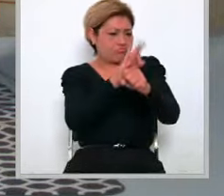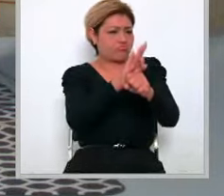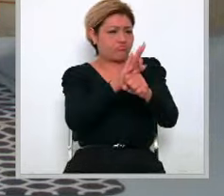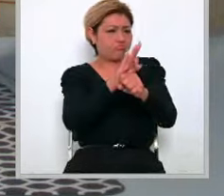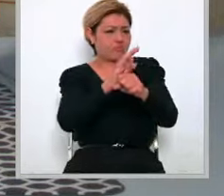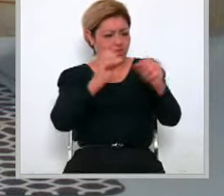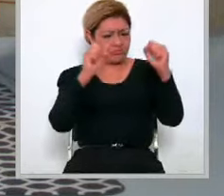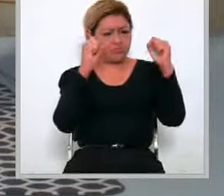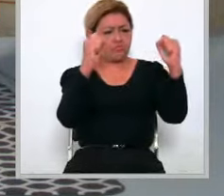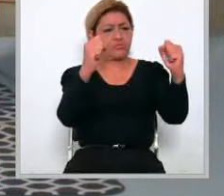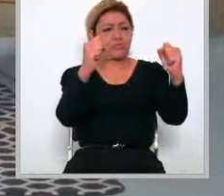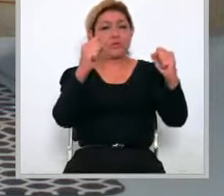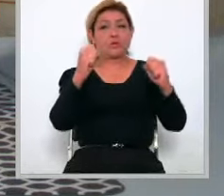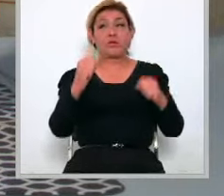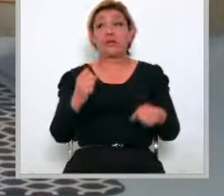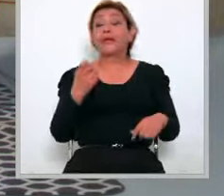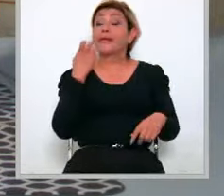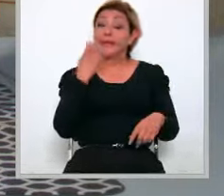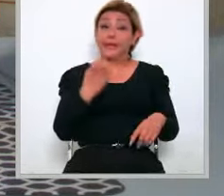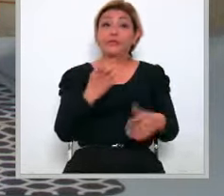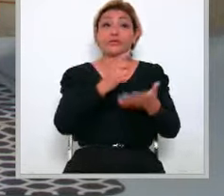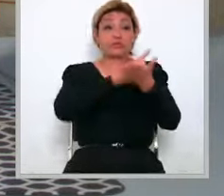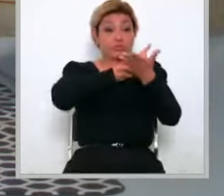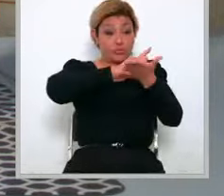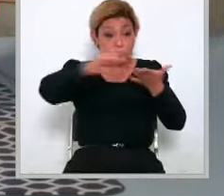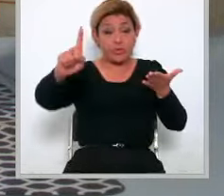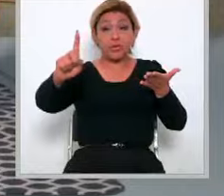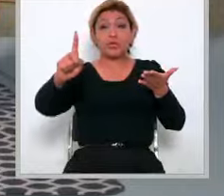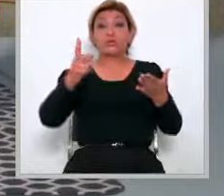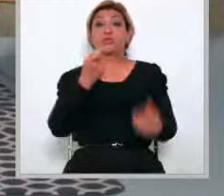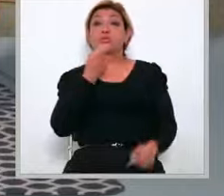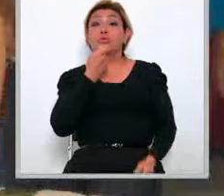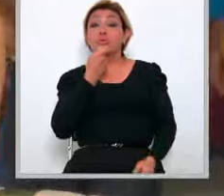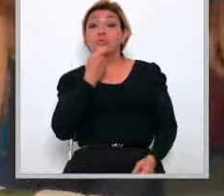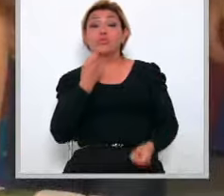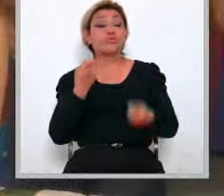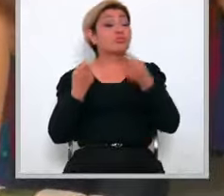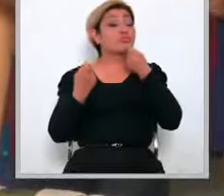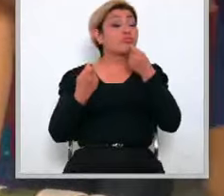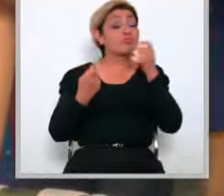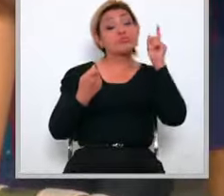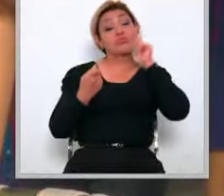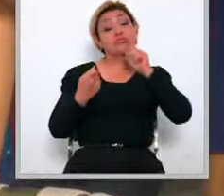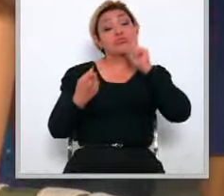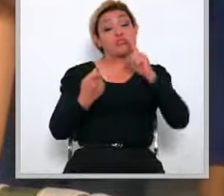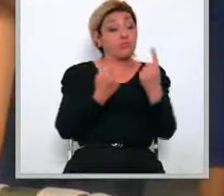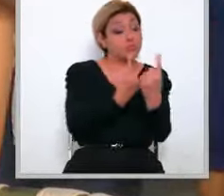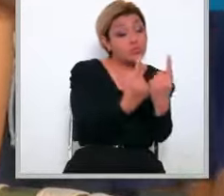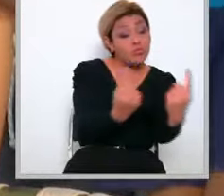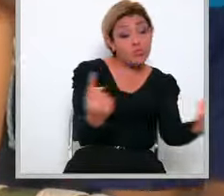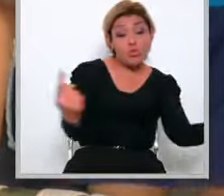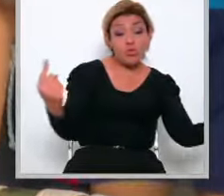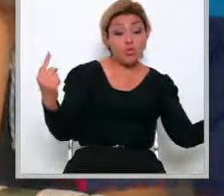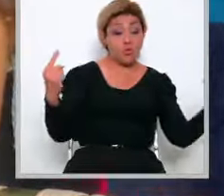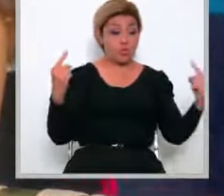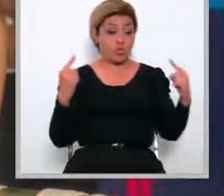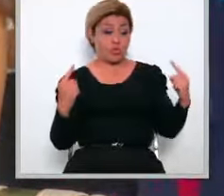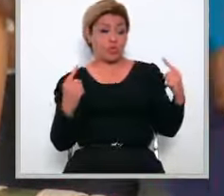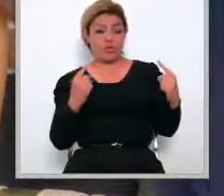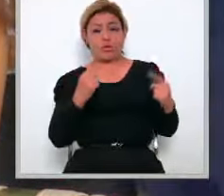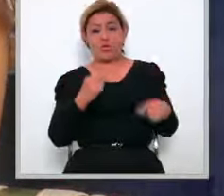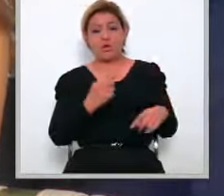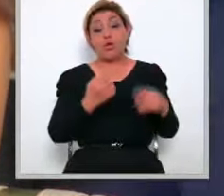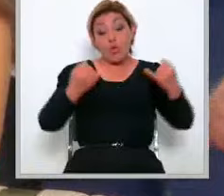de eso, pues los derechos nos han ayudado a crecer como niños, y me da mucho gusto que ahorita como nosotros